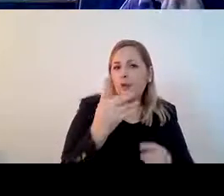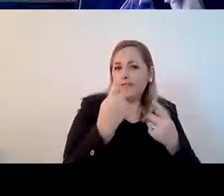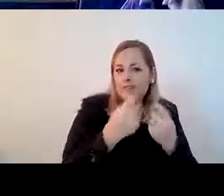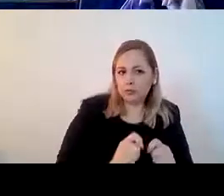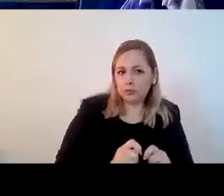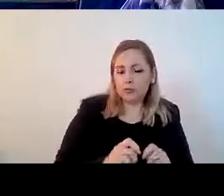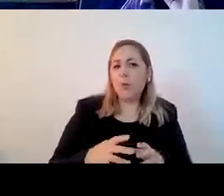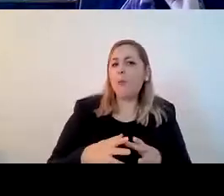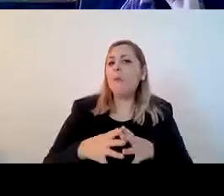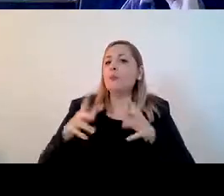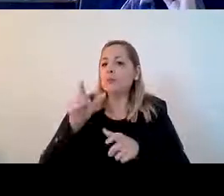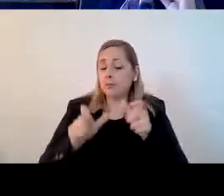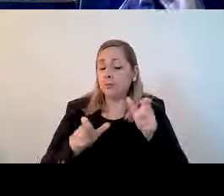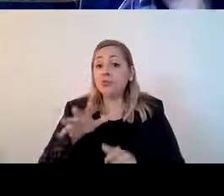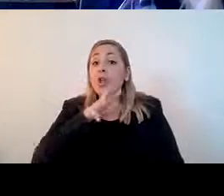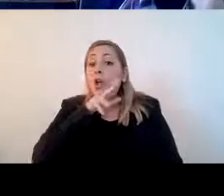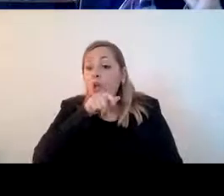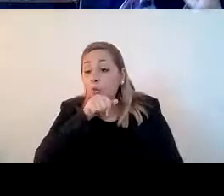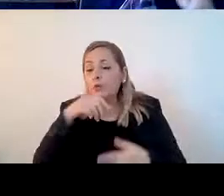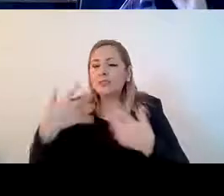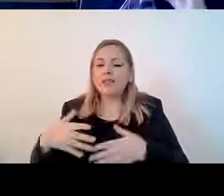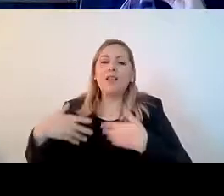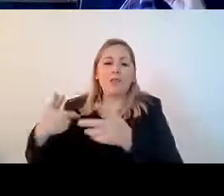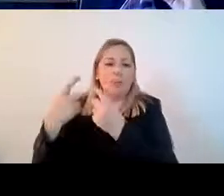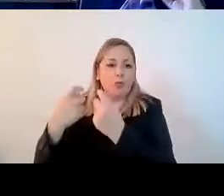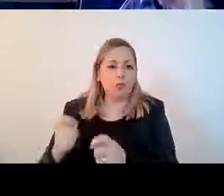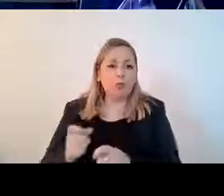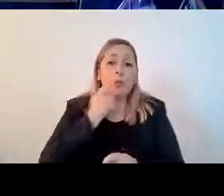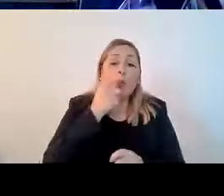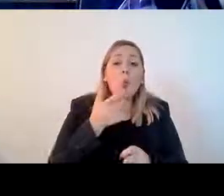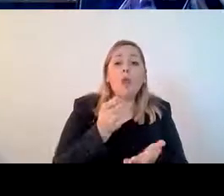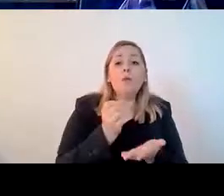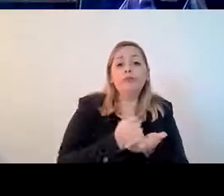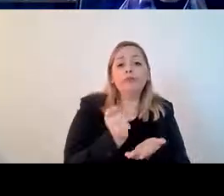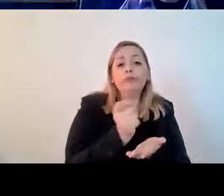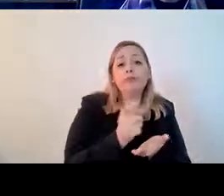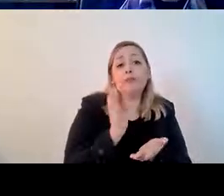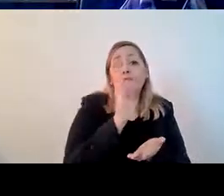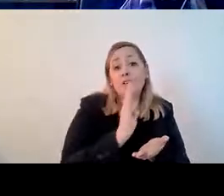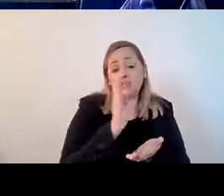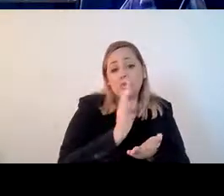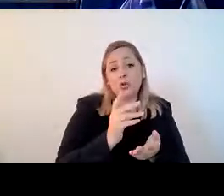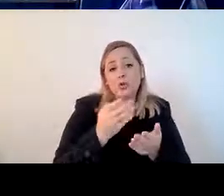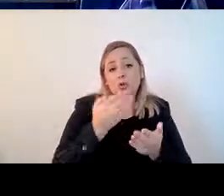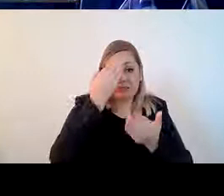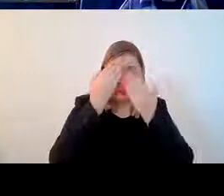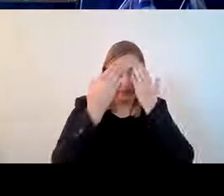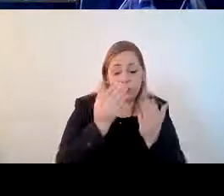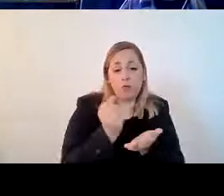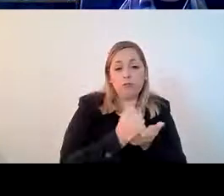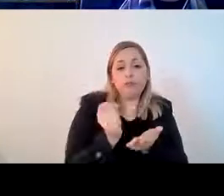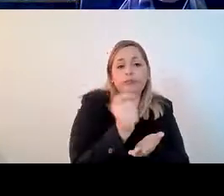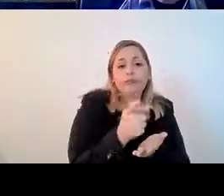recién diagnosticadas en la adultez. ¿Cuáles son los tratamientos básicos? Tratamiento psicofarmacológico,